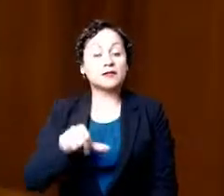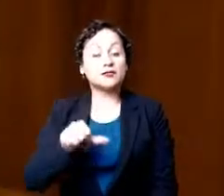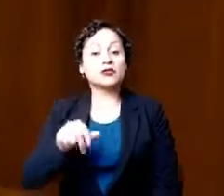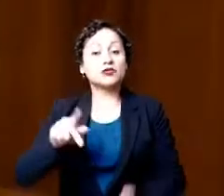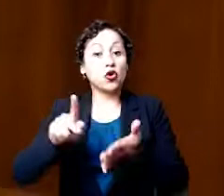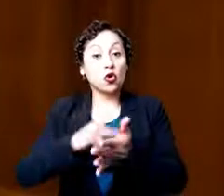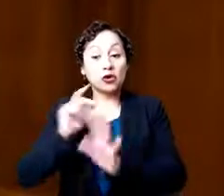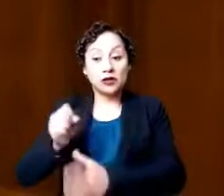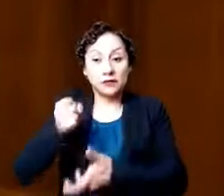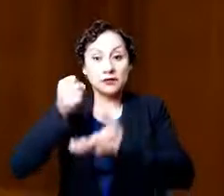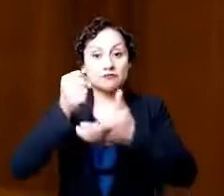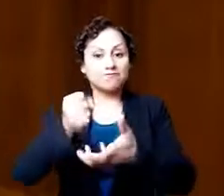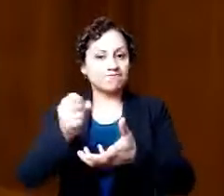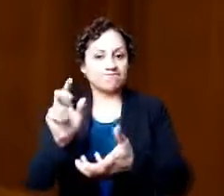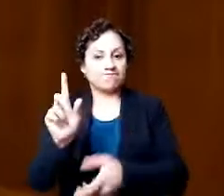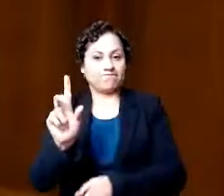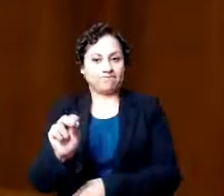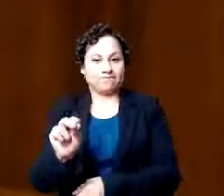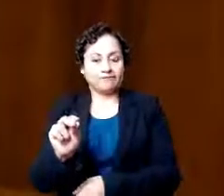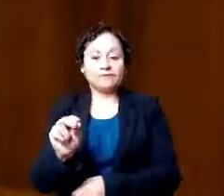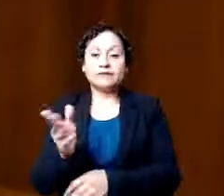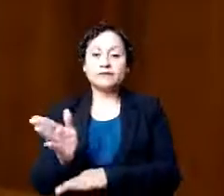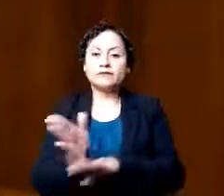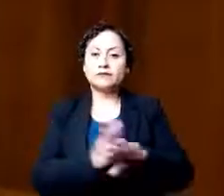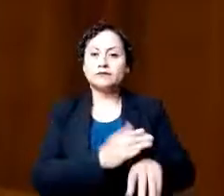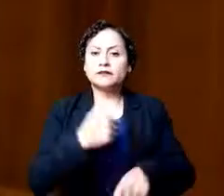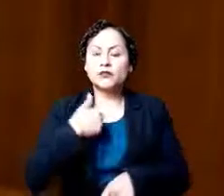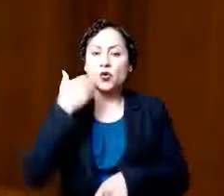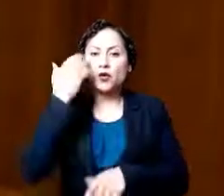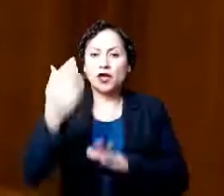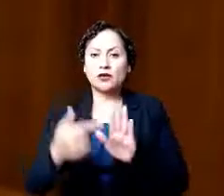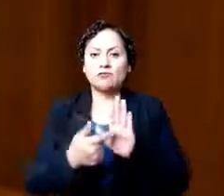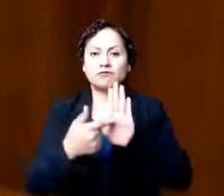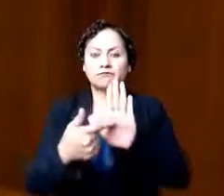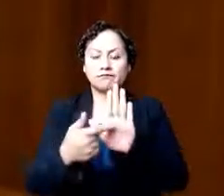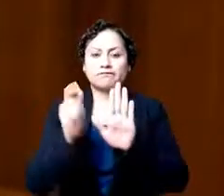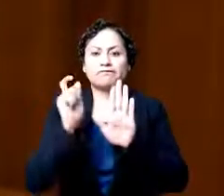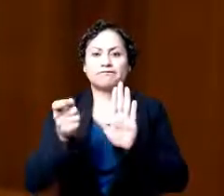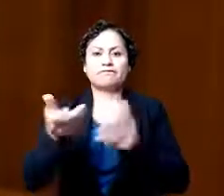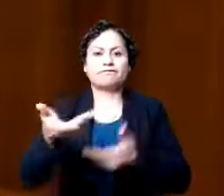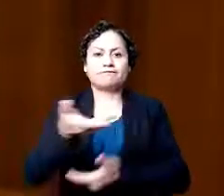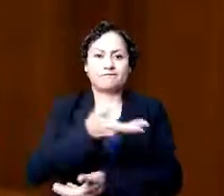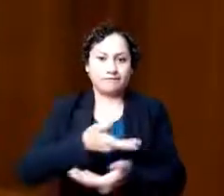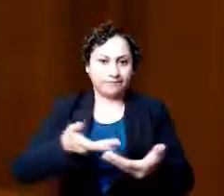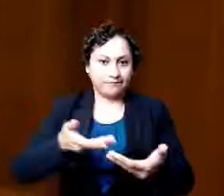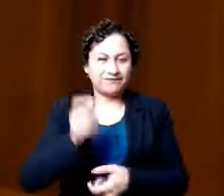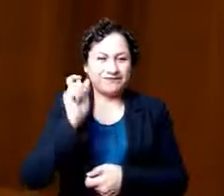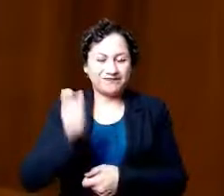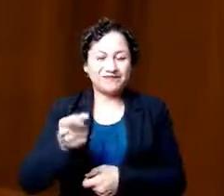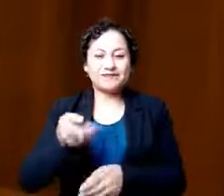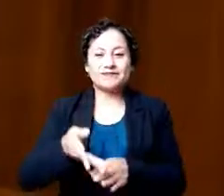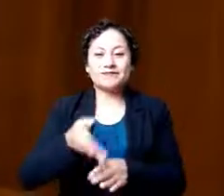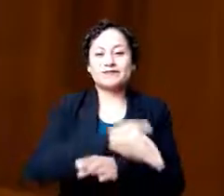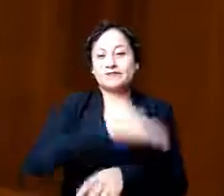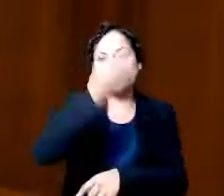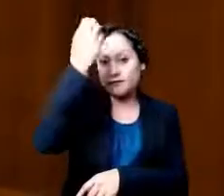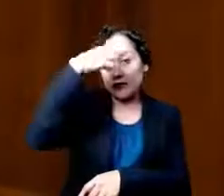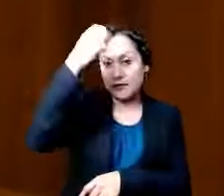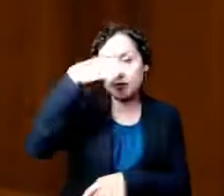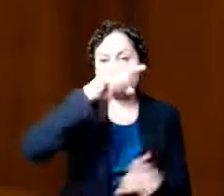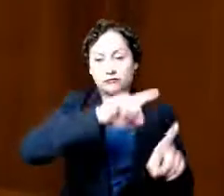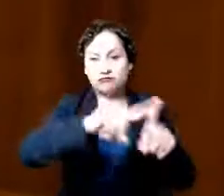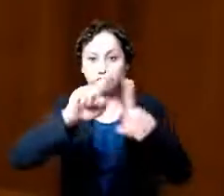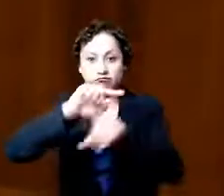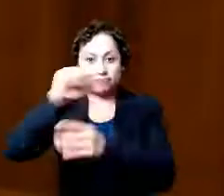reinversiones innecesarias. Y aquí quisiera compartirle la experiencia que hemos tenido en muchos de los espacios, particularmente en Vive tu